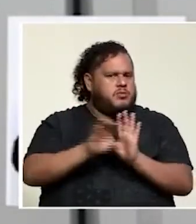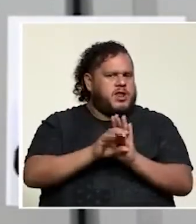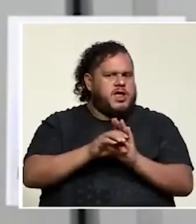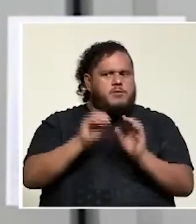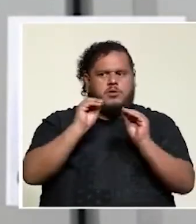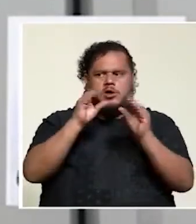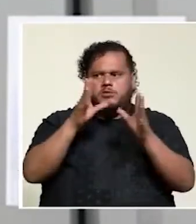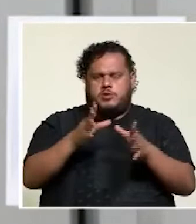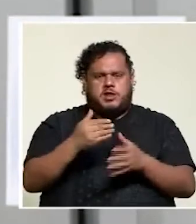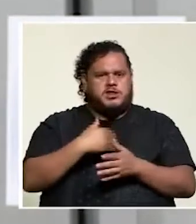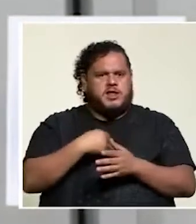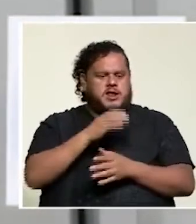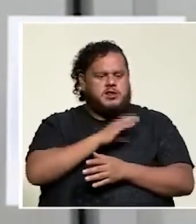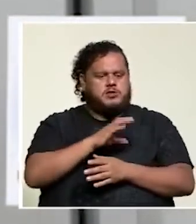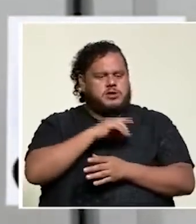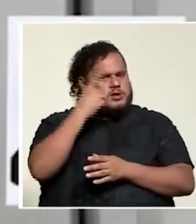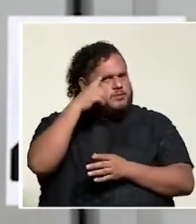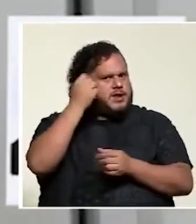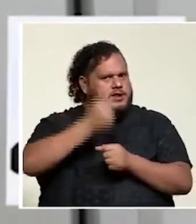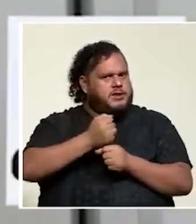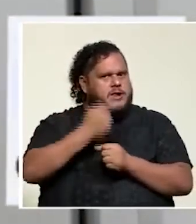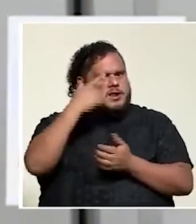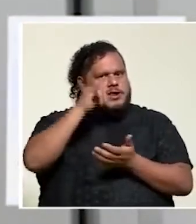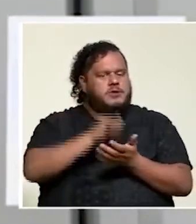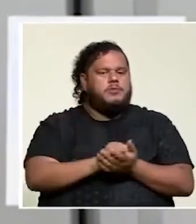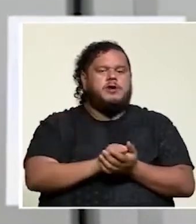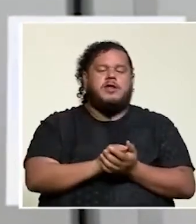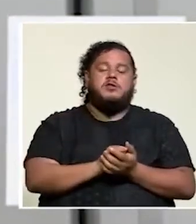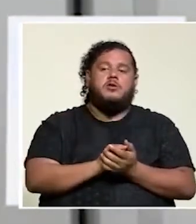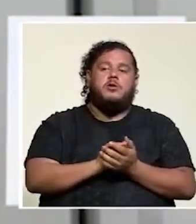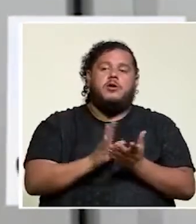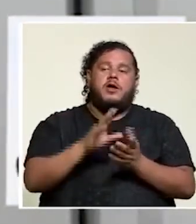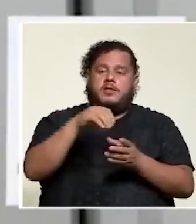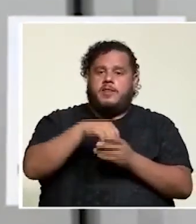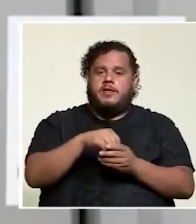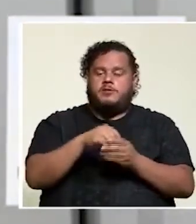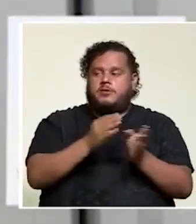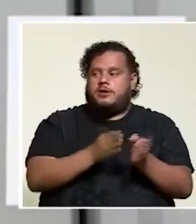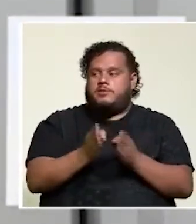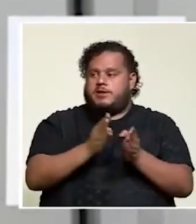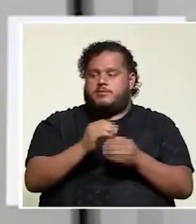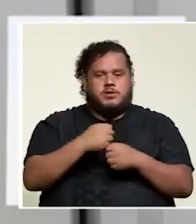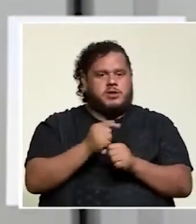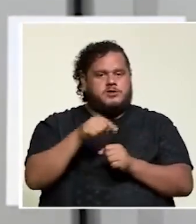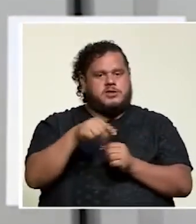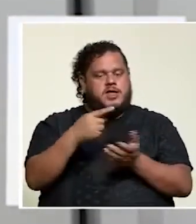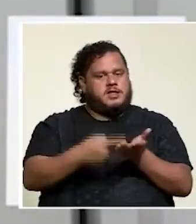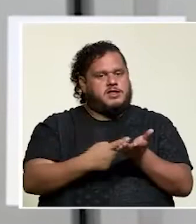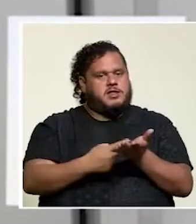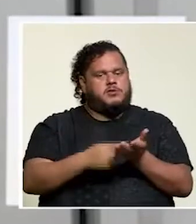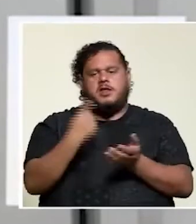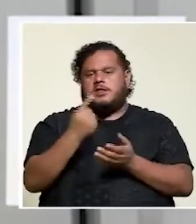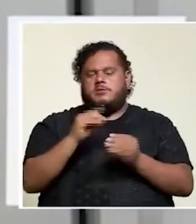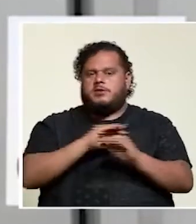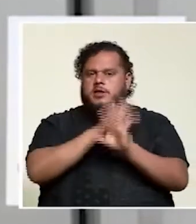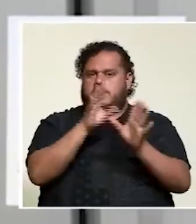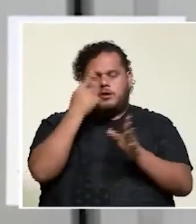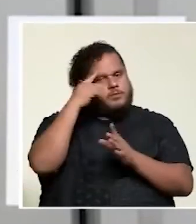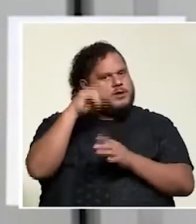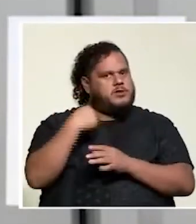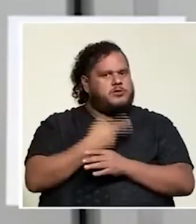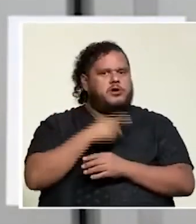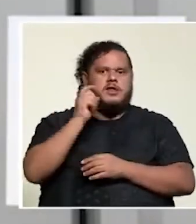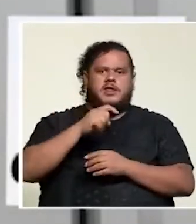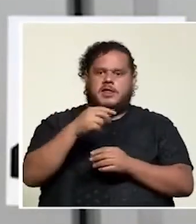las condiciones para trabajar y por eso es que dentro del planteamiento que hemos hecho en esta discusión siempre ha estado claro para nosotros que